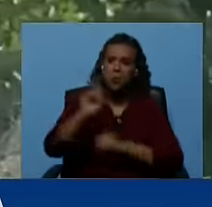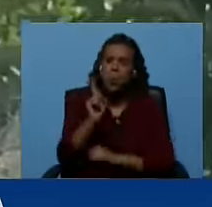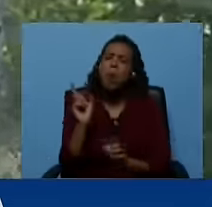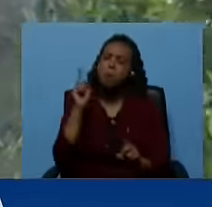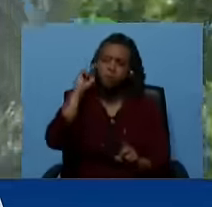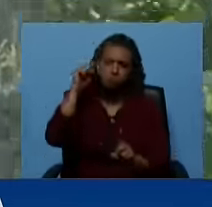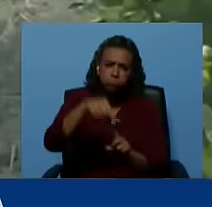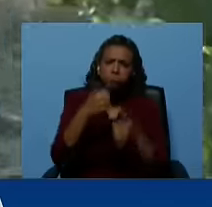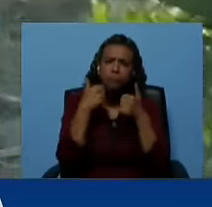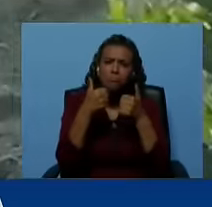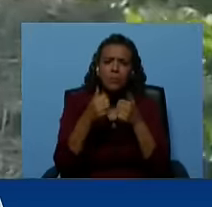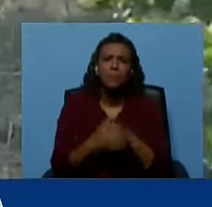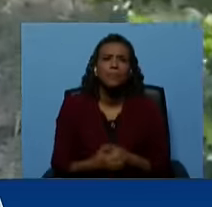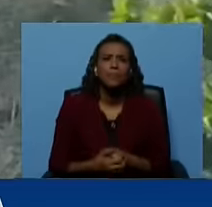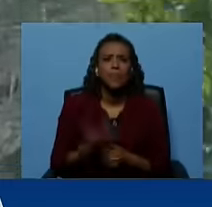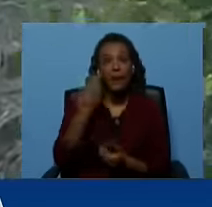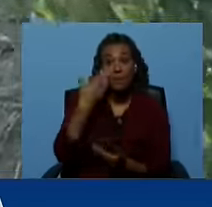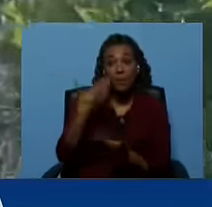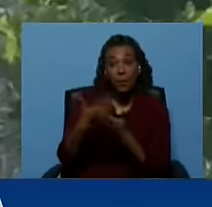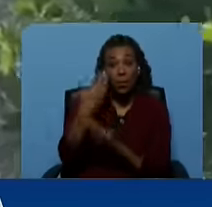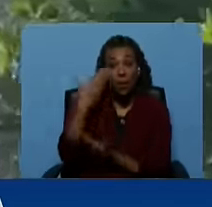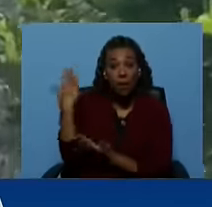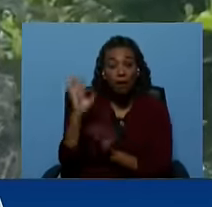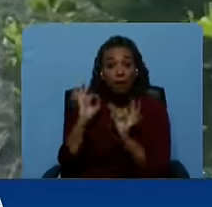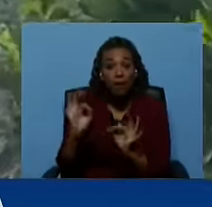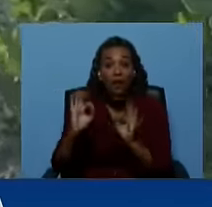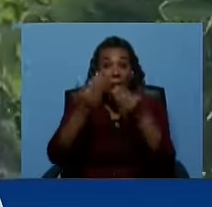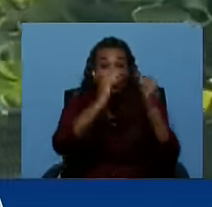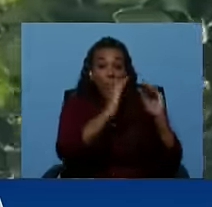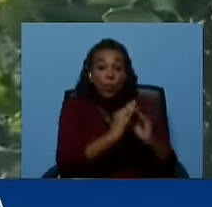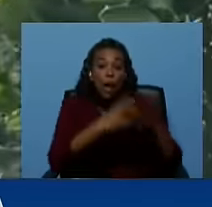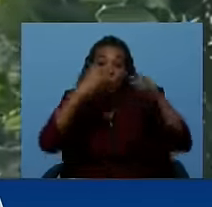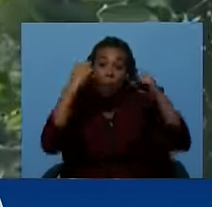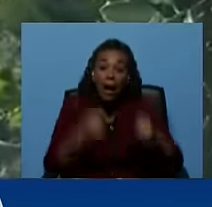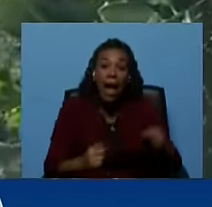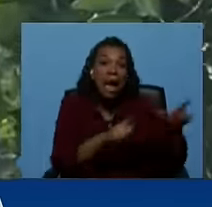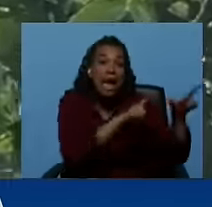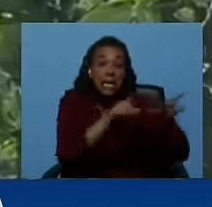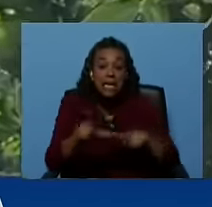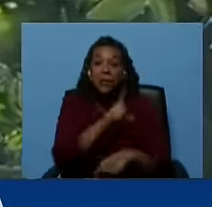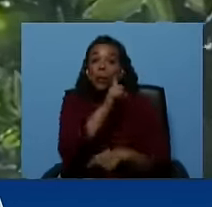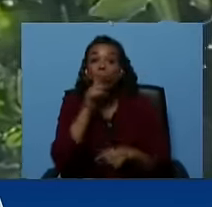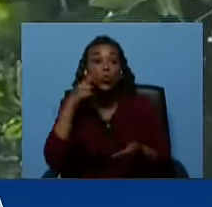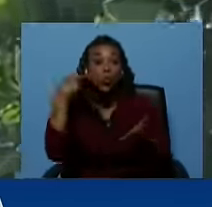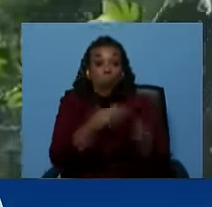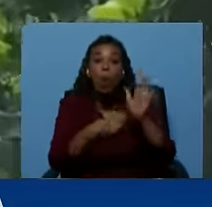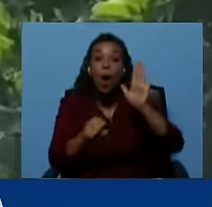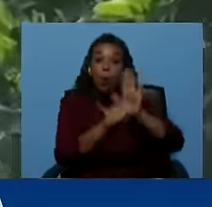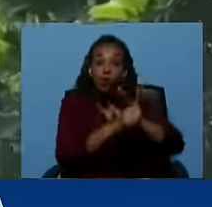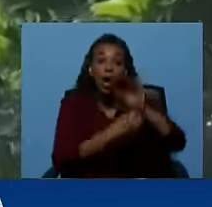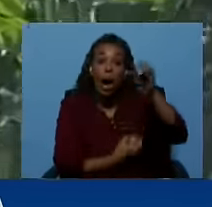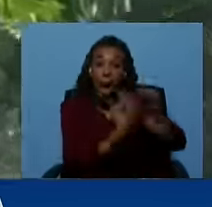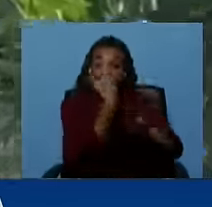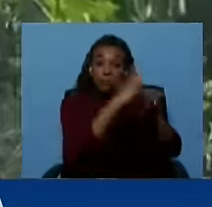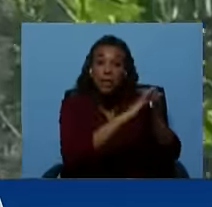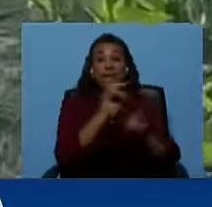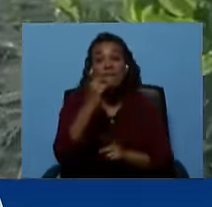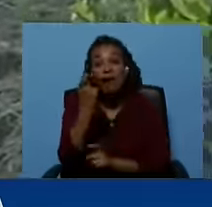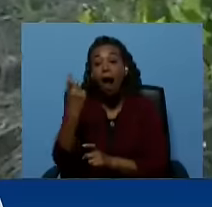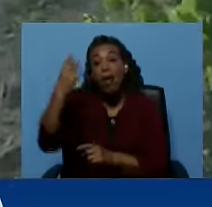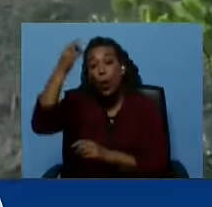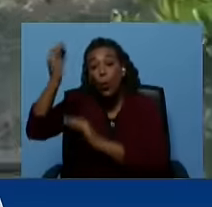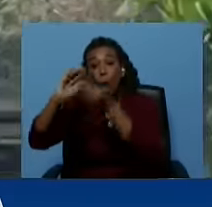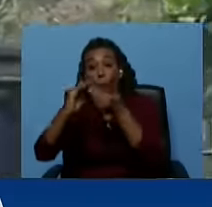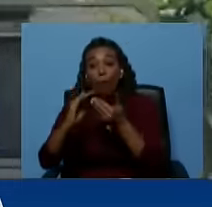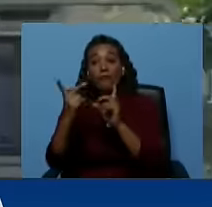país tenemos que ver las comunas consolidadas las comunas en construcción